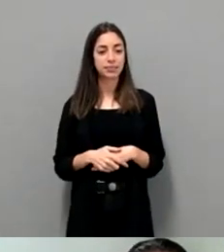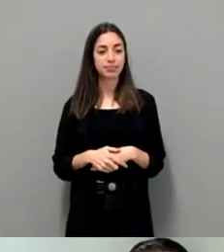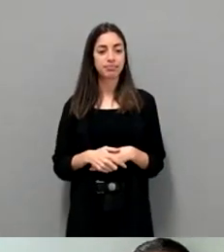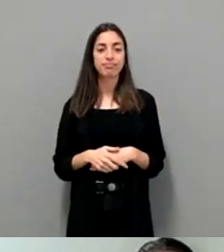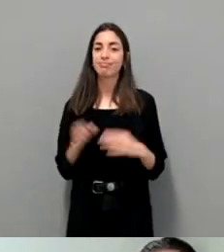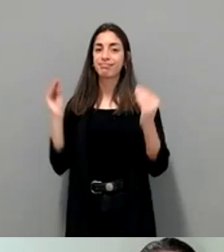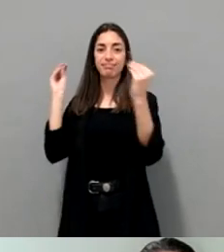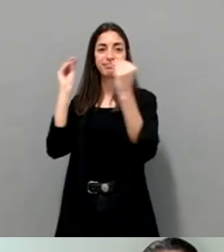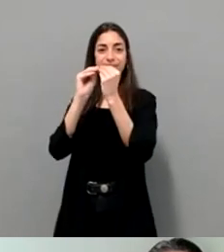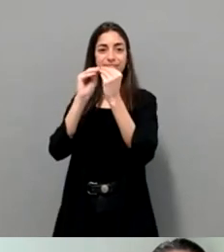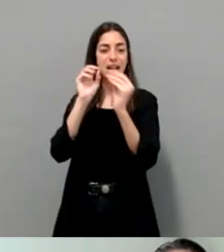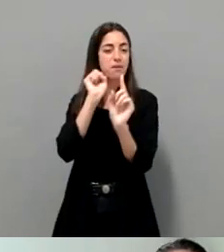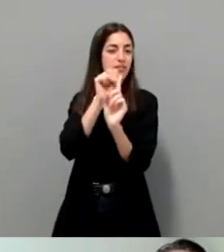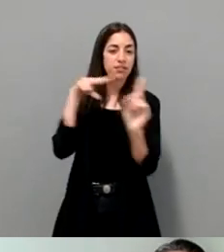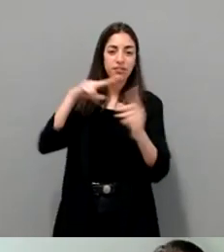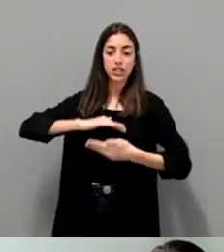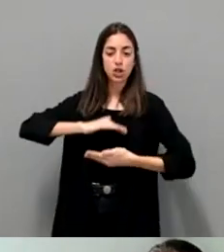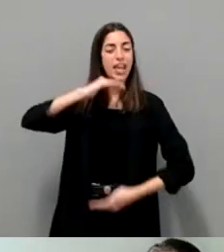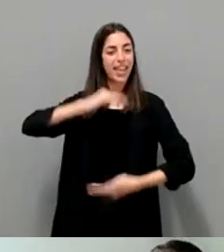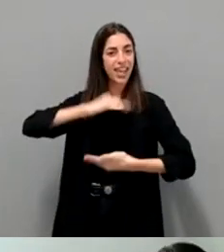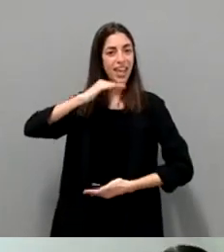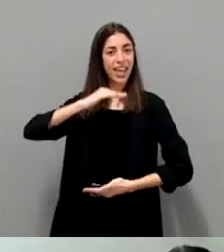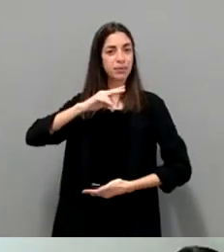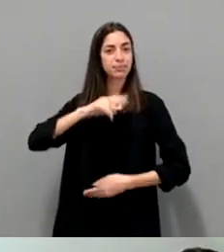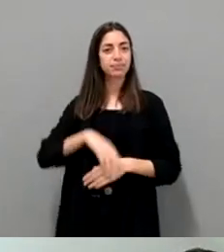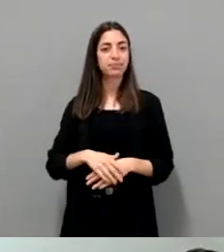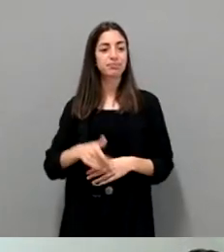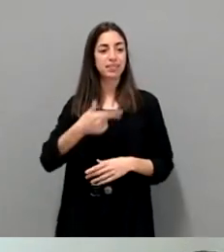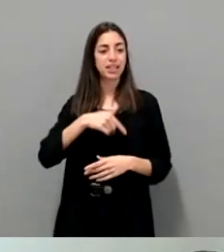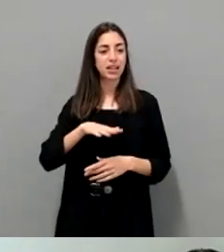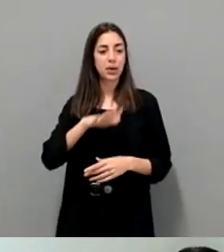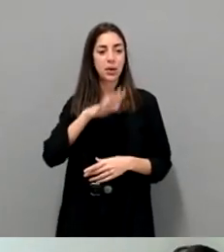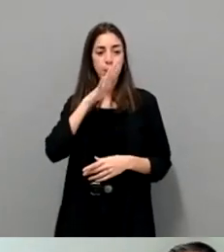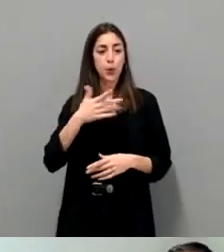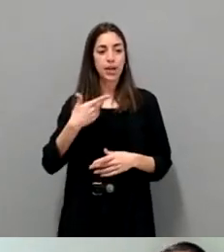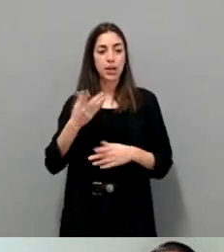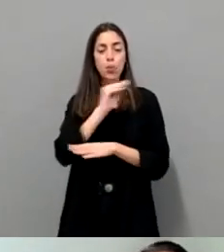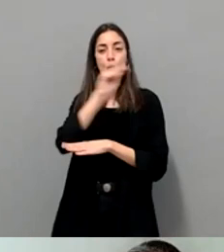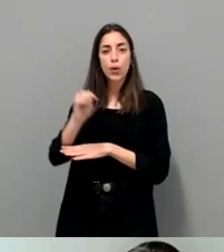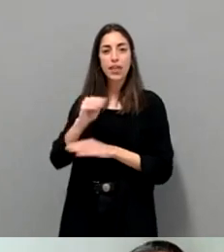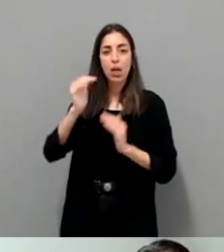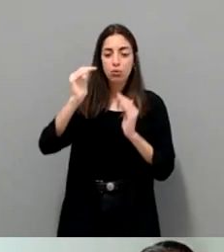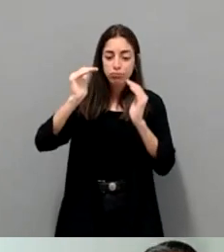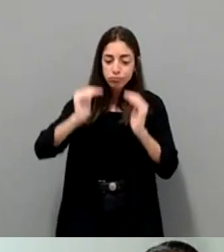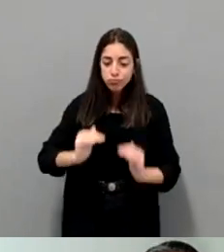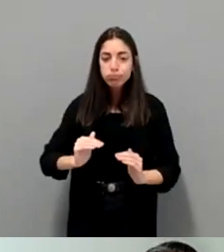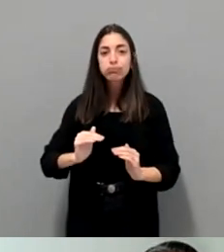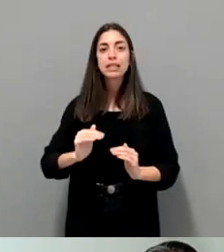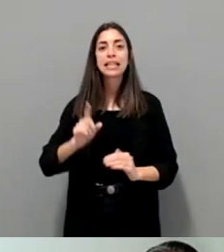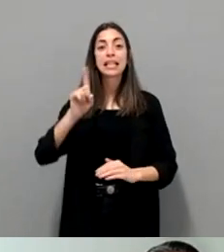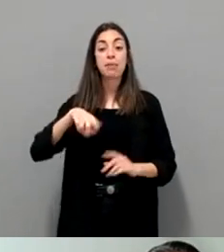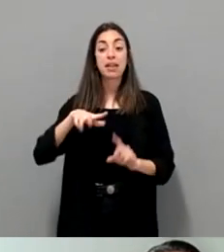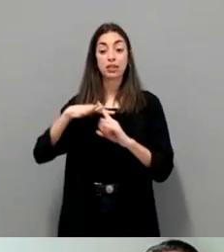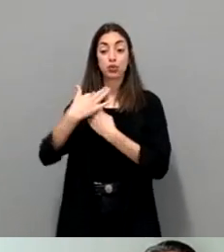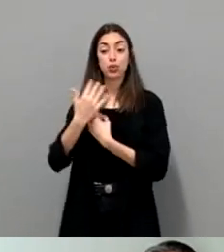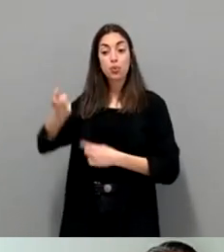Totalmente, esa visión capacitista, ¿no? ¿Cómo influye, cómo reduce el cuidado y cómo en vuestro caso pues,